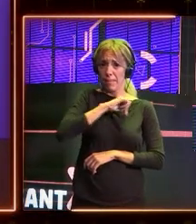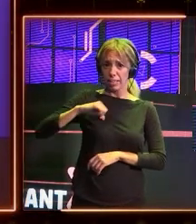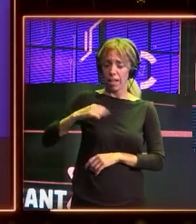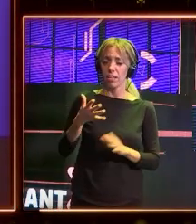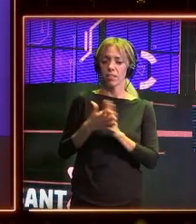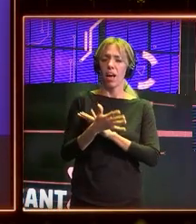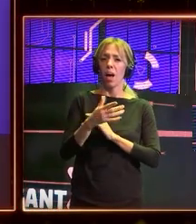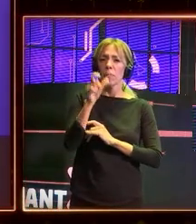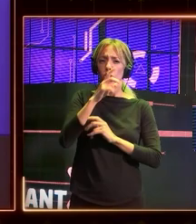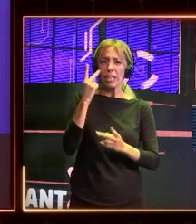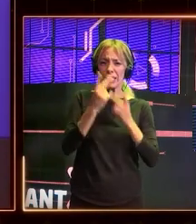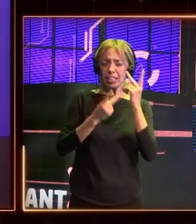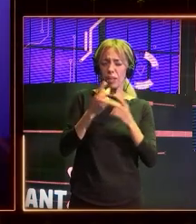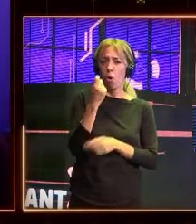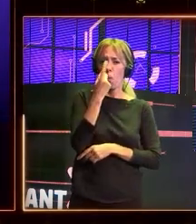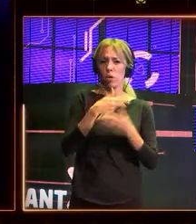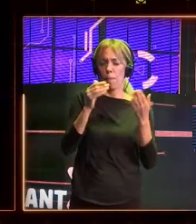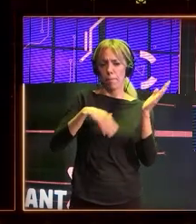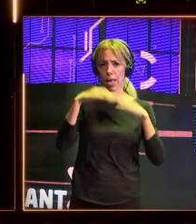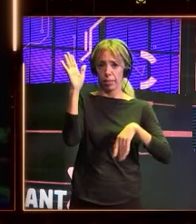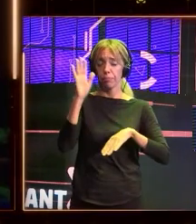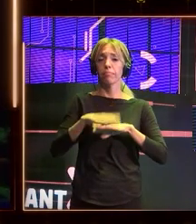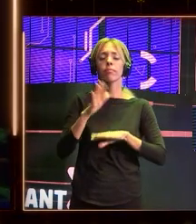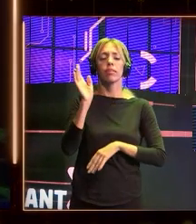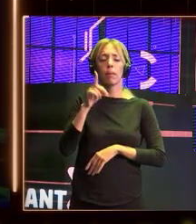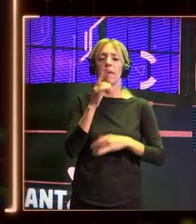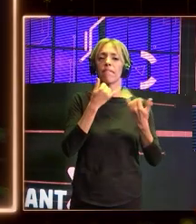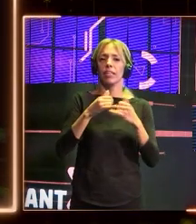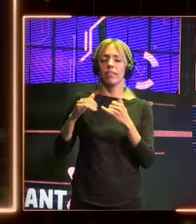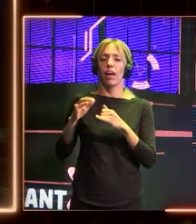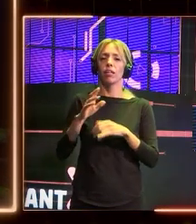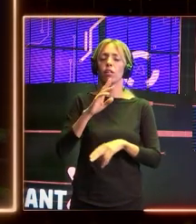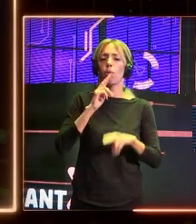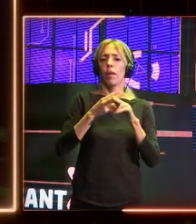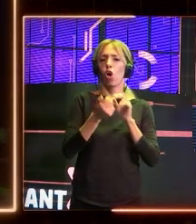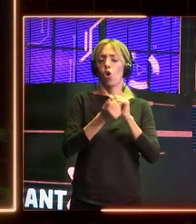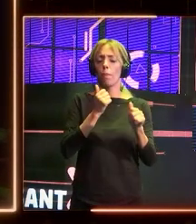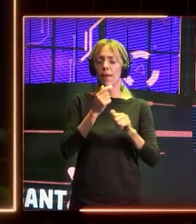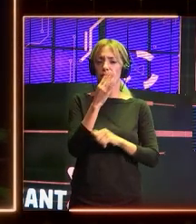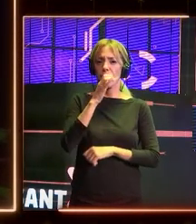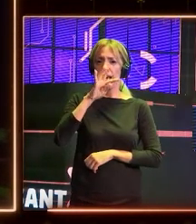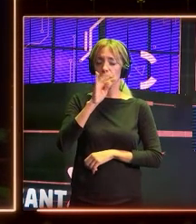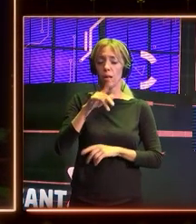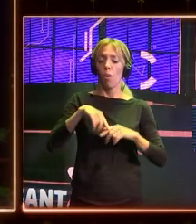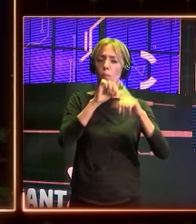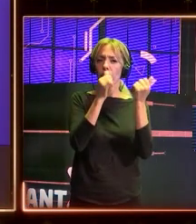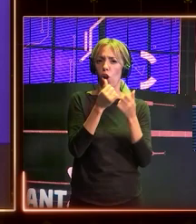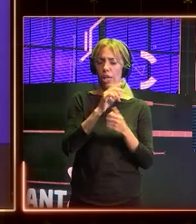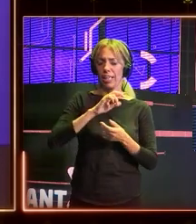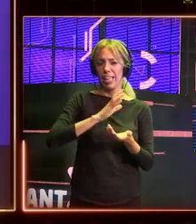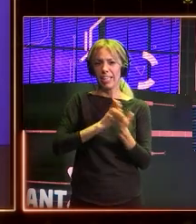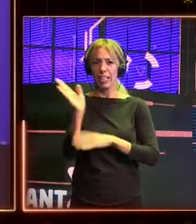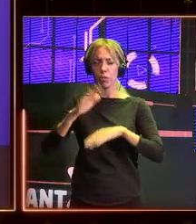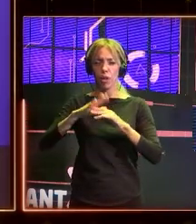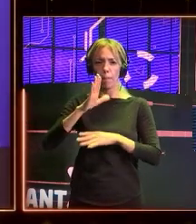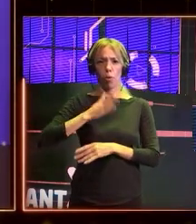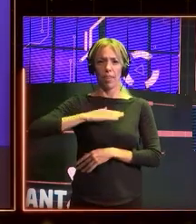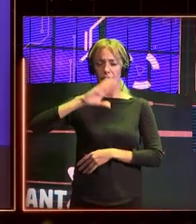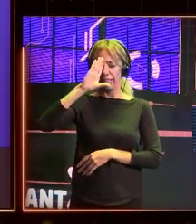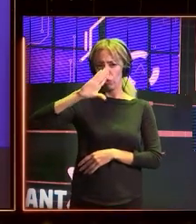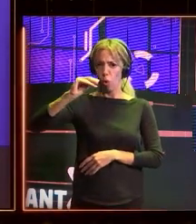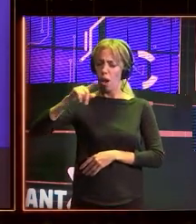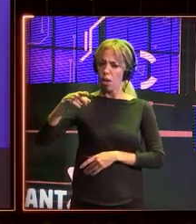1 millón de visualizaciones. Ella ha codirigido los festivales Copyfight sobre modelos alternativos de propiedad intelectual y